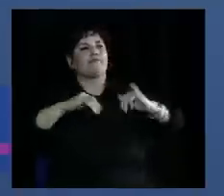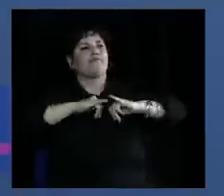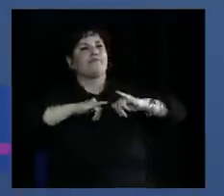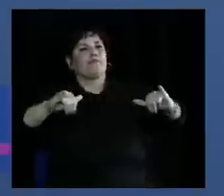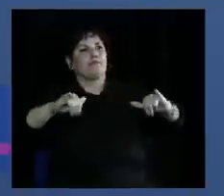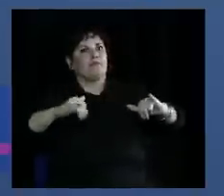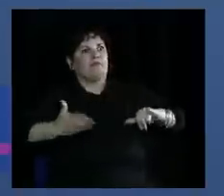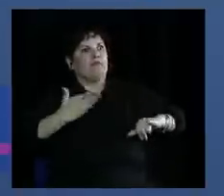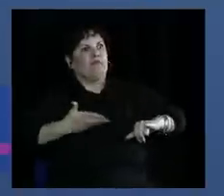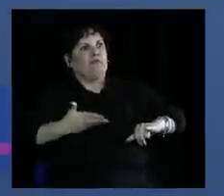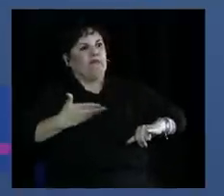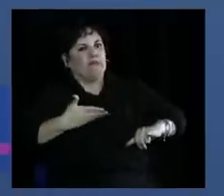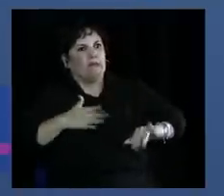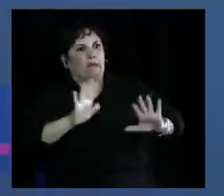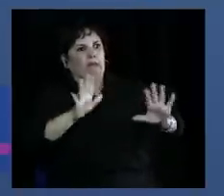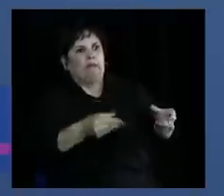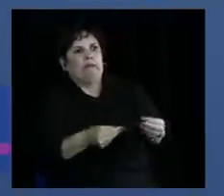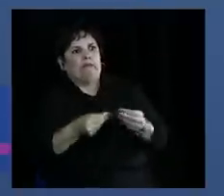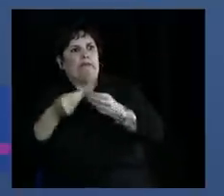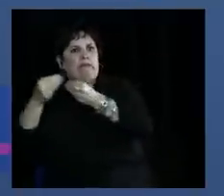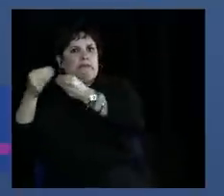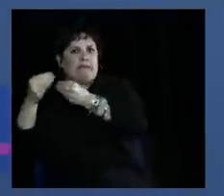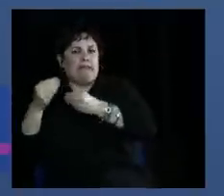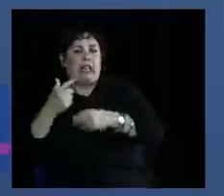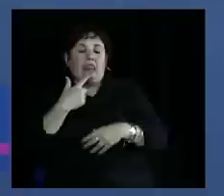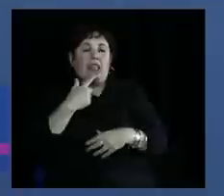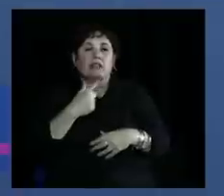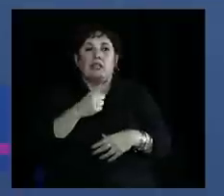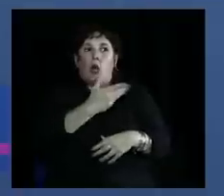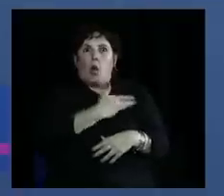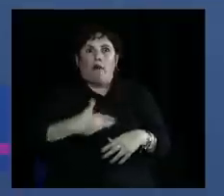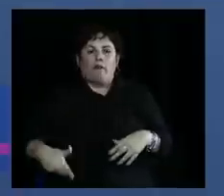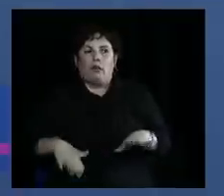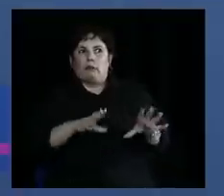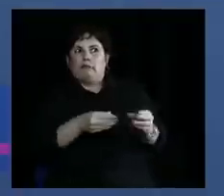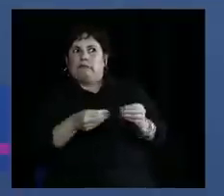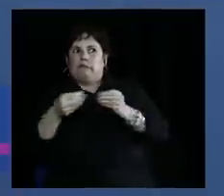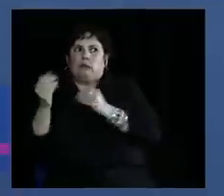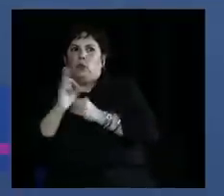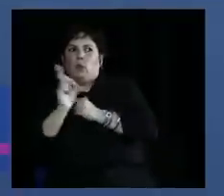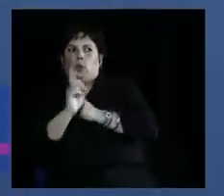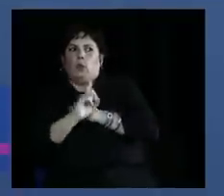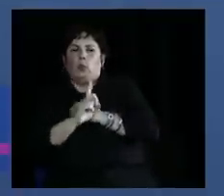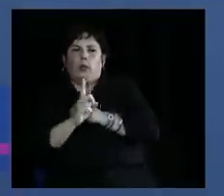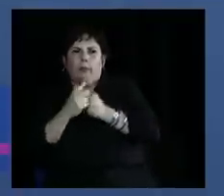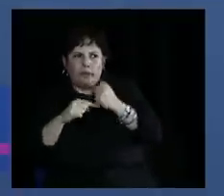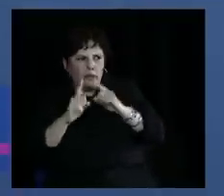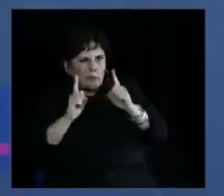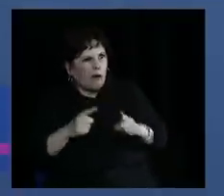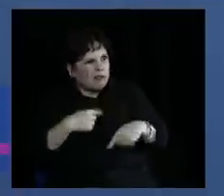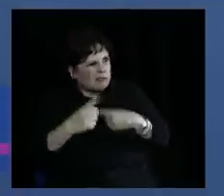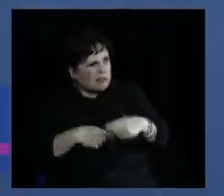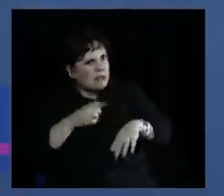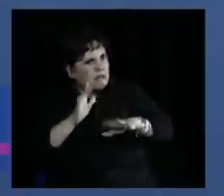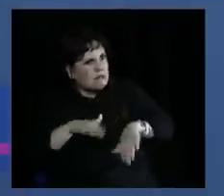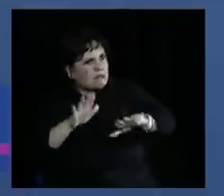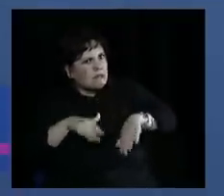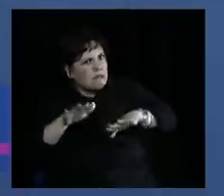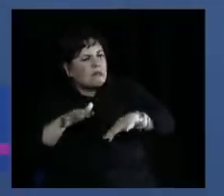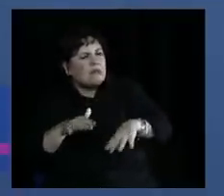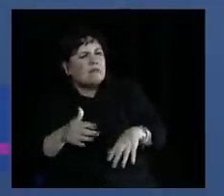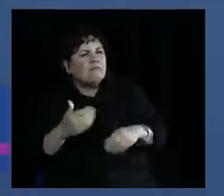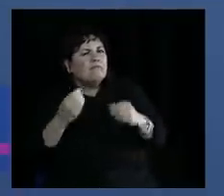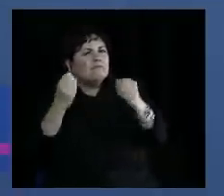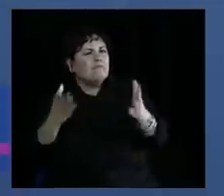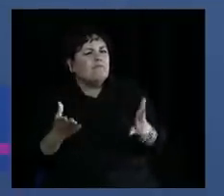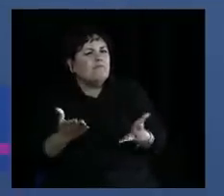estas movilizaciones fue retirada, por el presidente Duque, pero las movilizaciones siguen. No sé exactamente cuál es